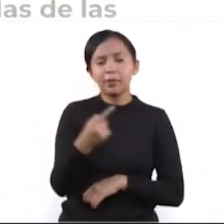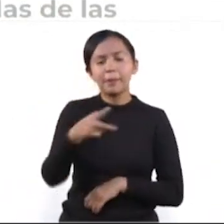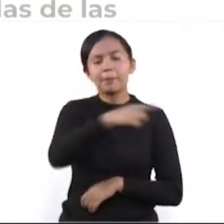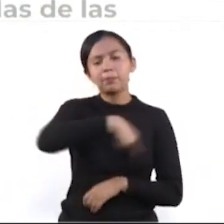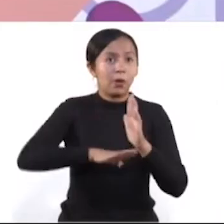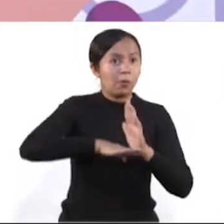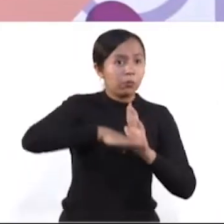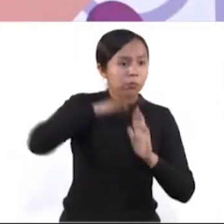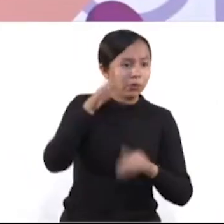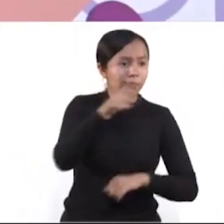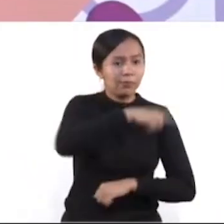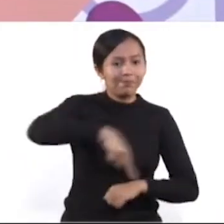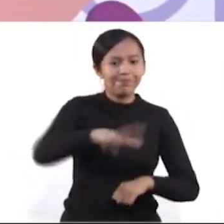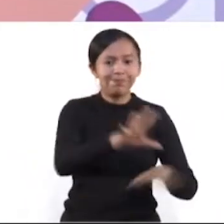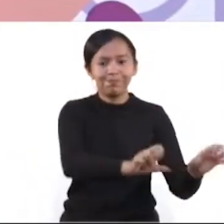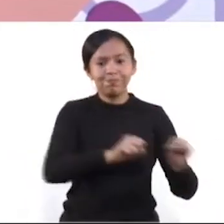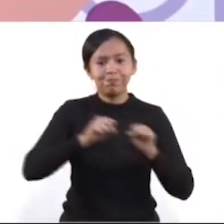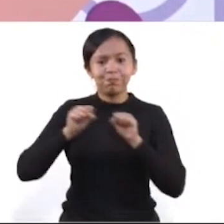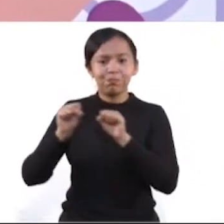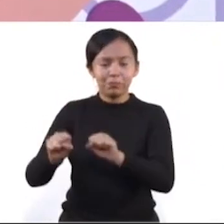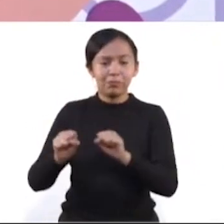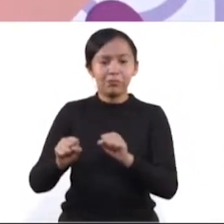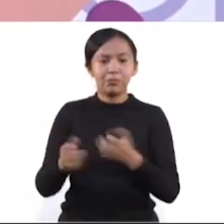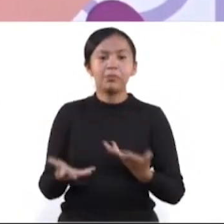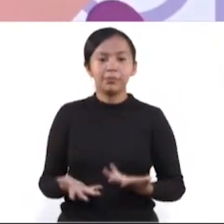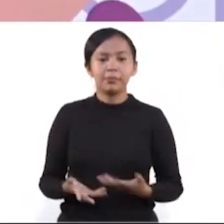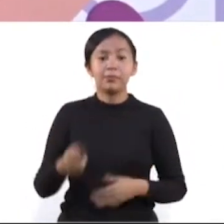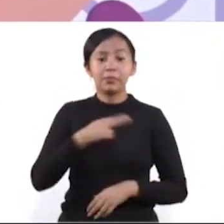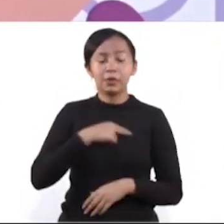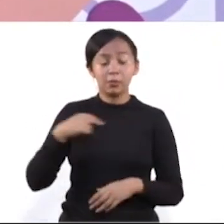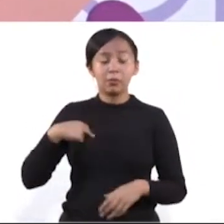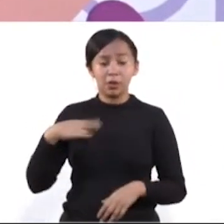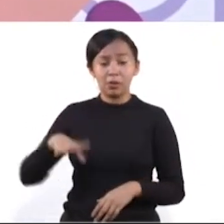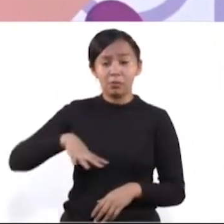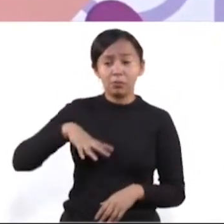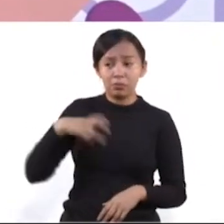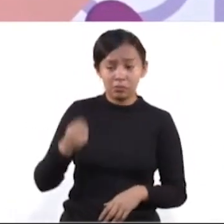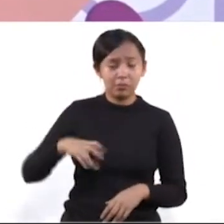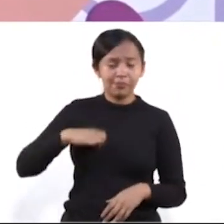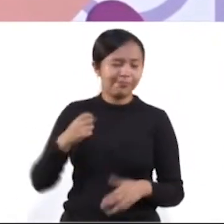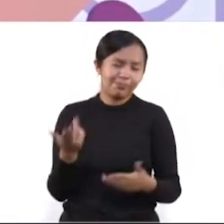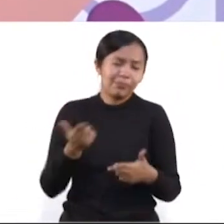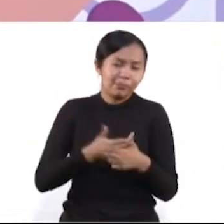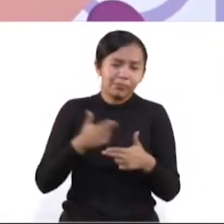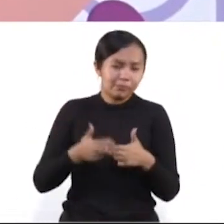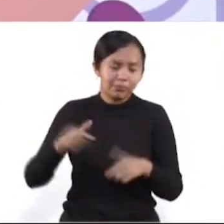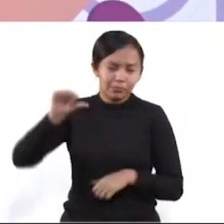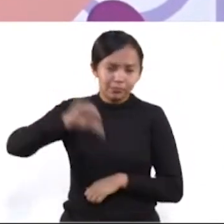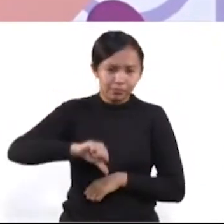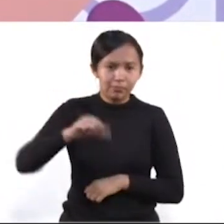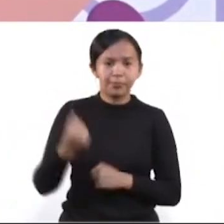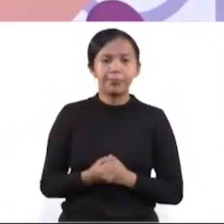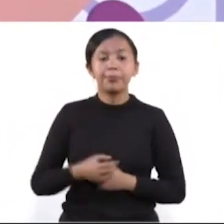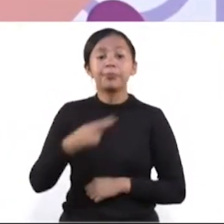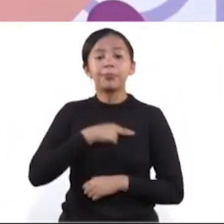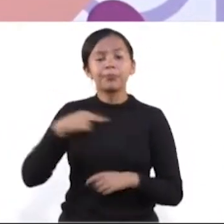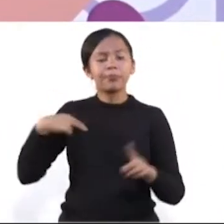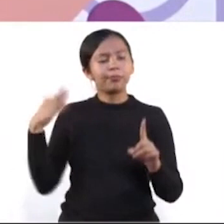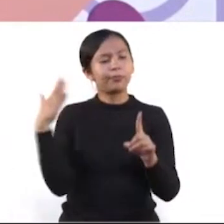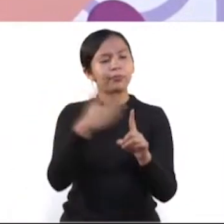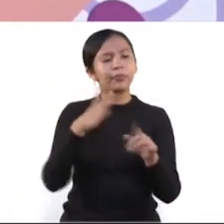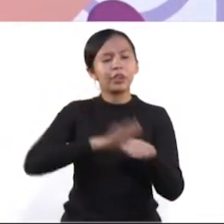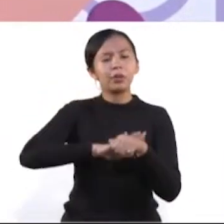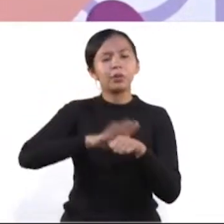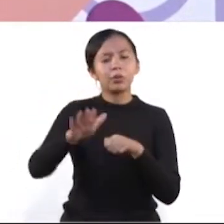con respecto al mismo periodo de 2020, y al mismo tiempo que la incidencia en estos delitos ha reducido y se ha conseguido un aumento en los números